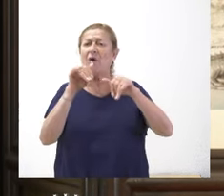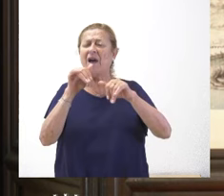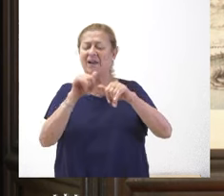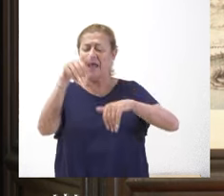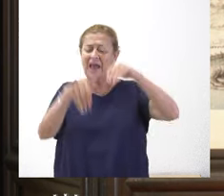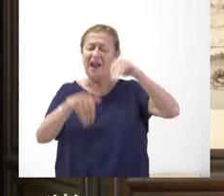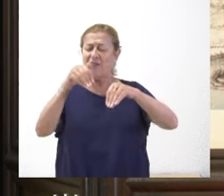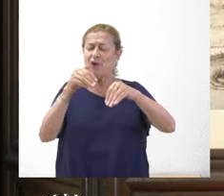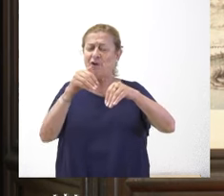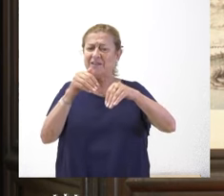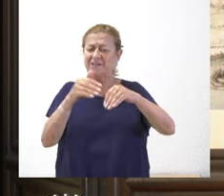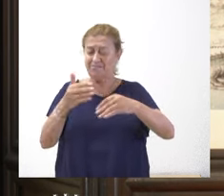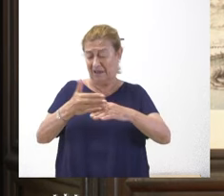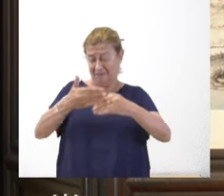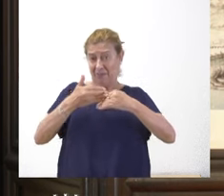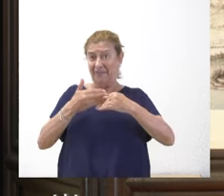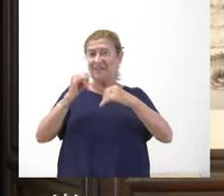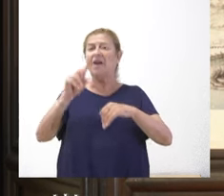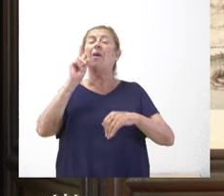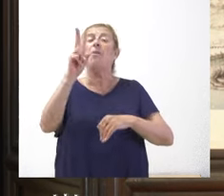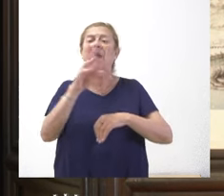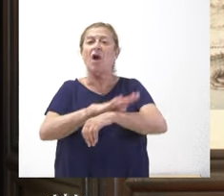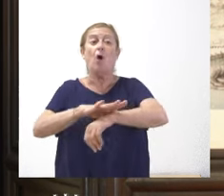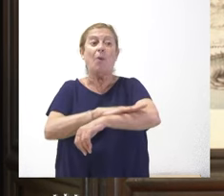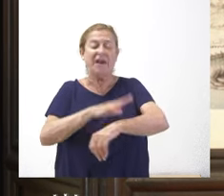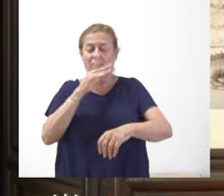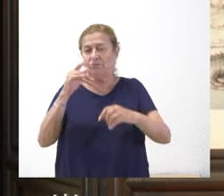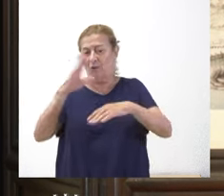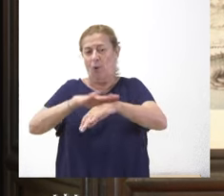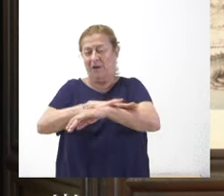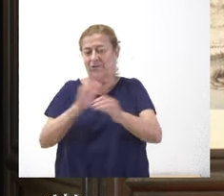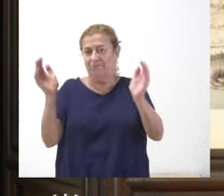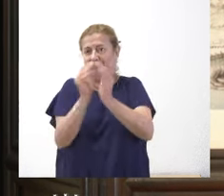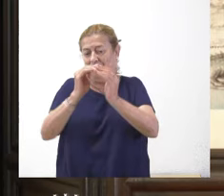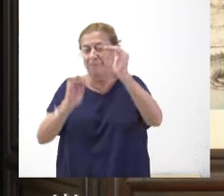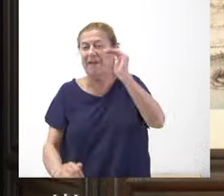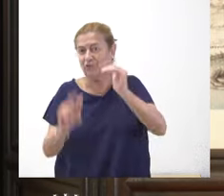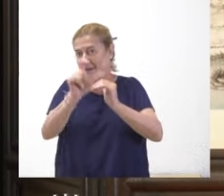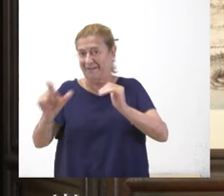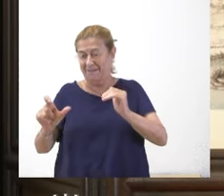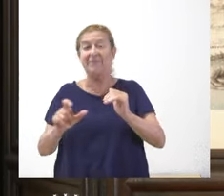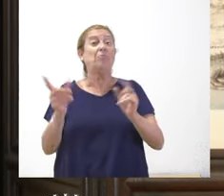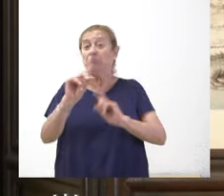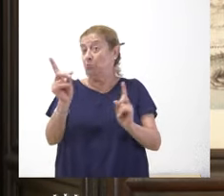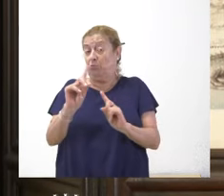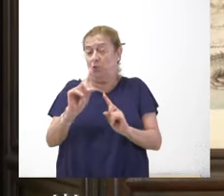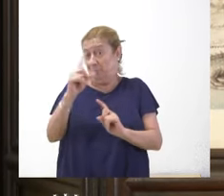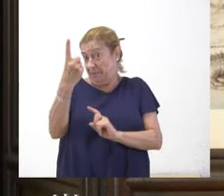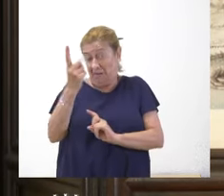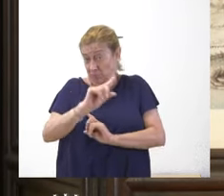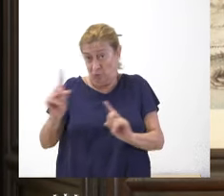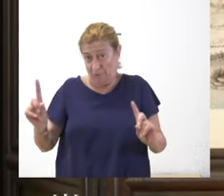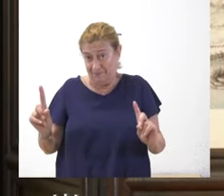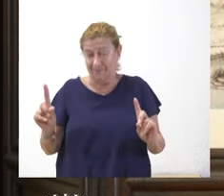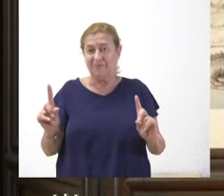Y cómo ve Ahora gobernar con un gobierno en minoría no a la primera